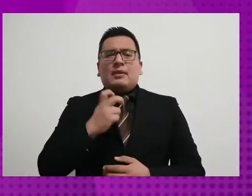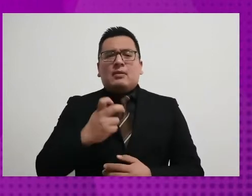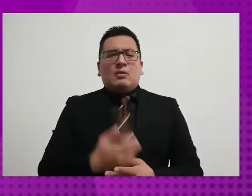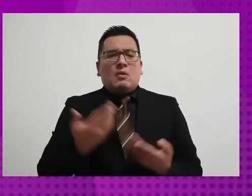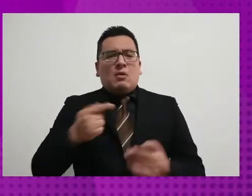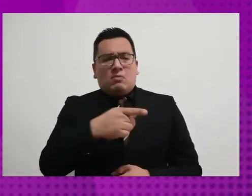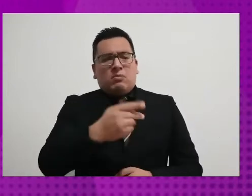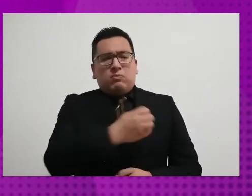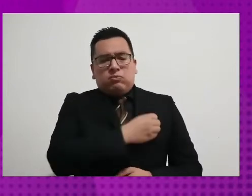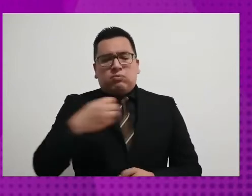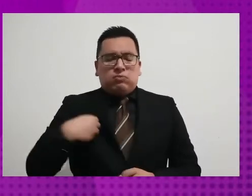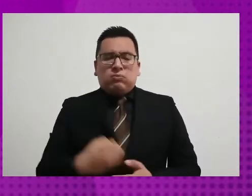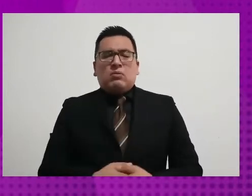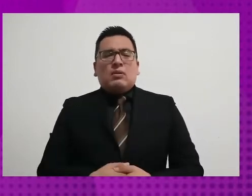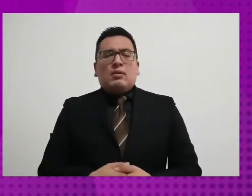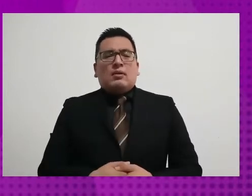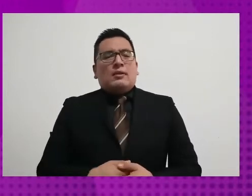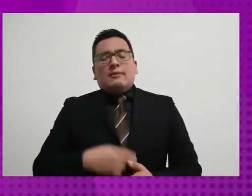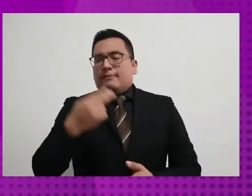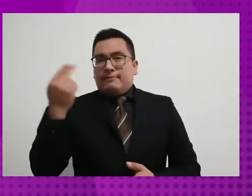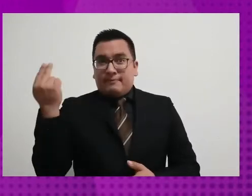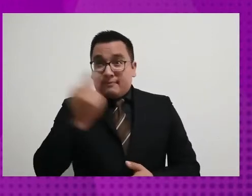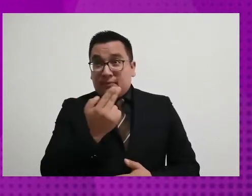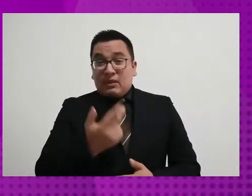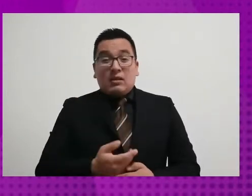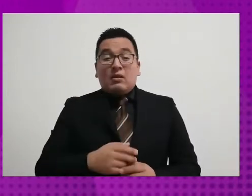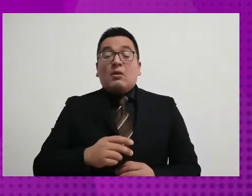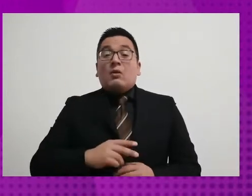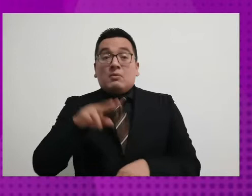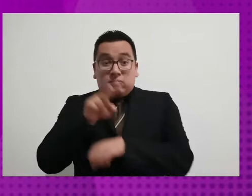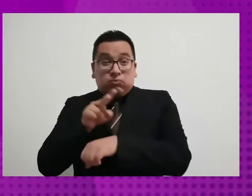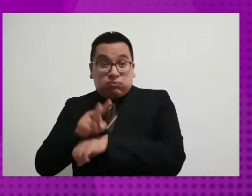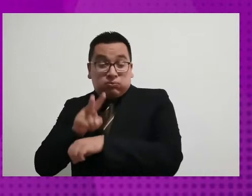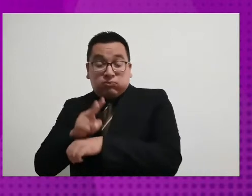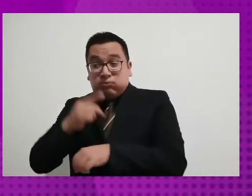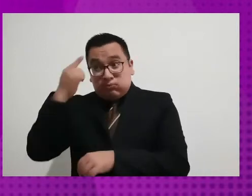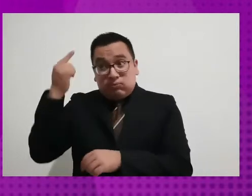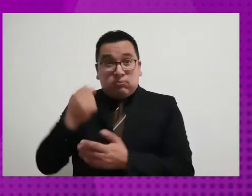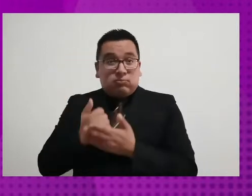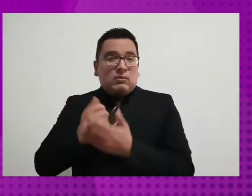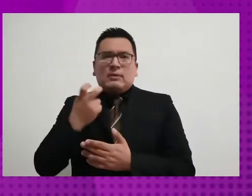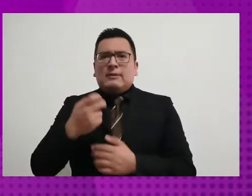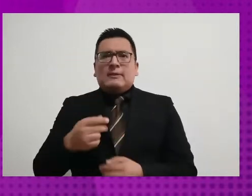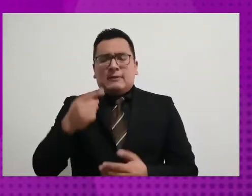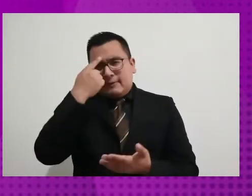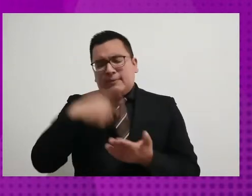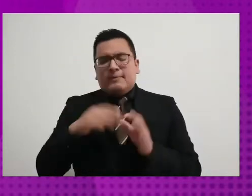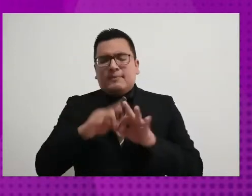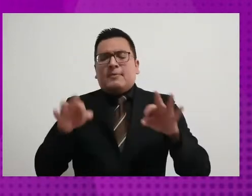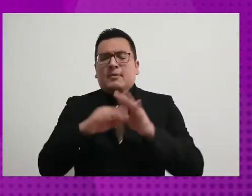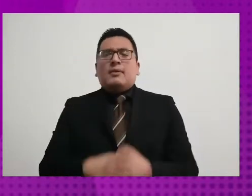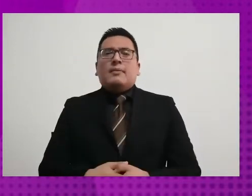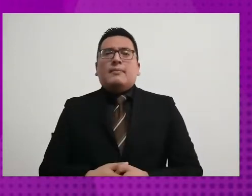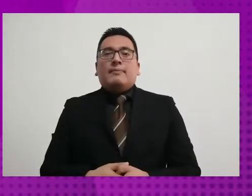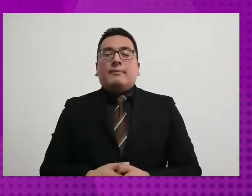obligación inmediata al Congreso para legislar en este tema, que me parece una sentencia muy relevante, y dos,